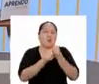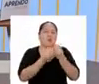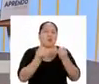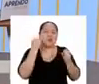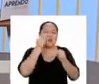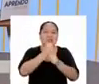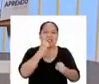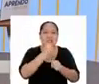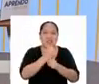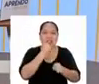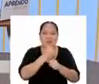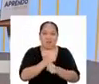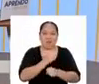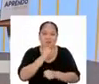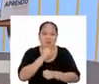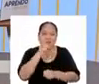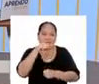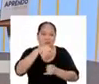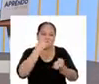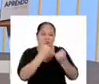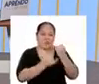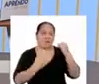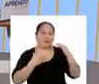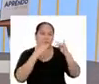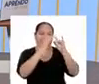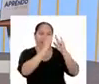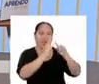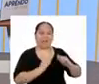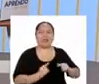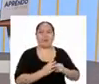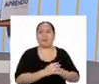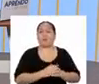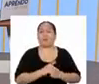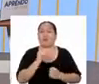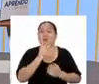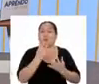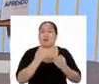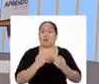mucho trabajo pendiente para terminar mi carpa y no quiero que se haga más tarde. Nos vemos.